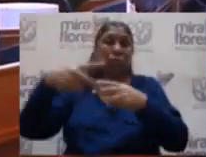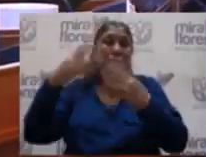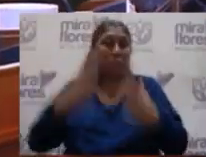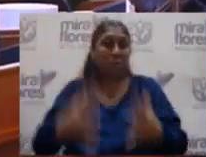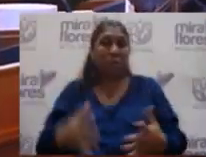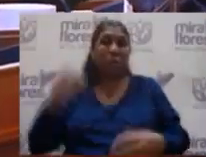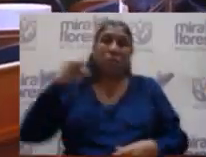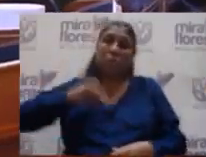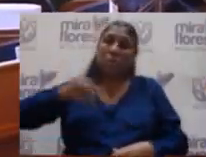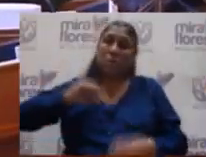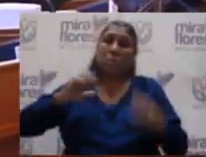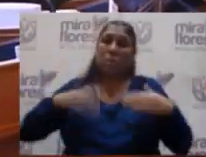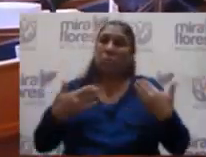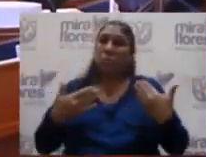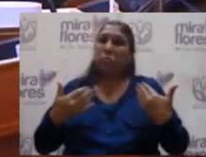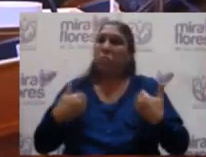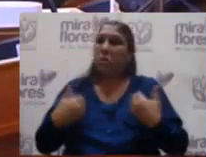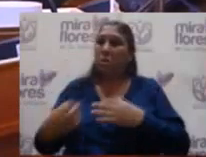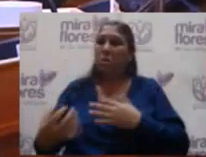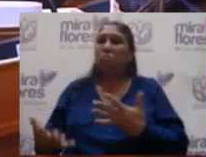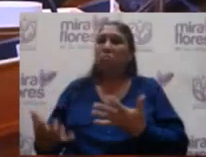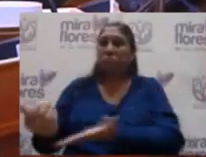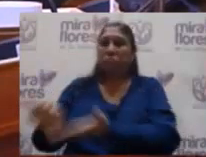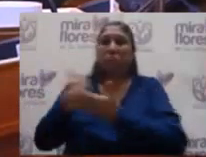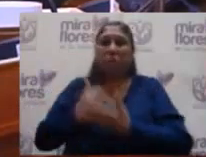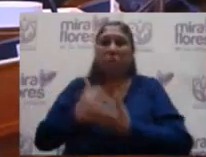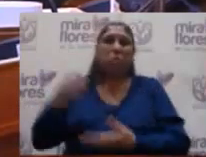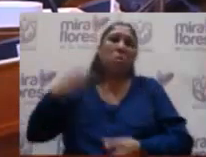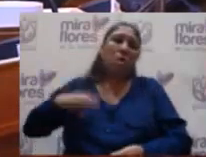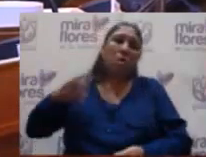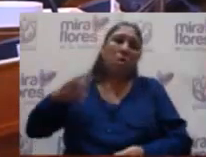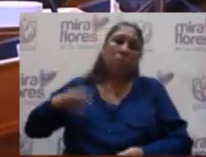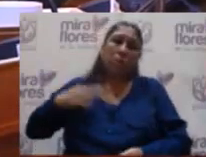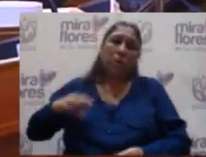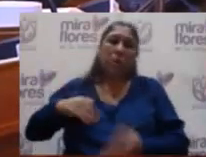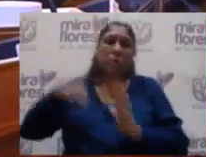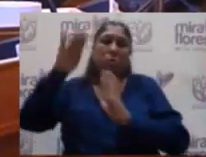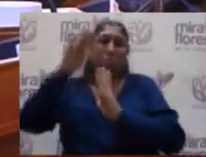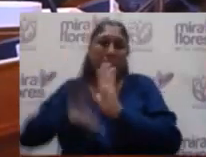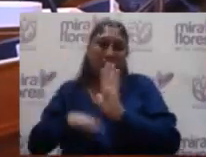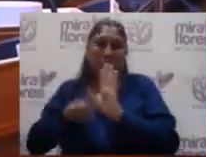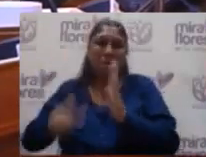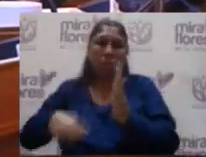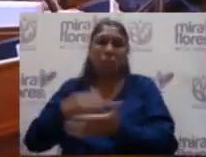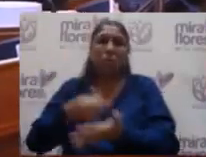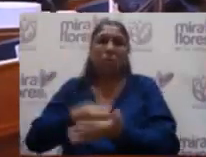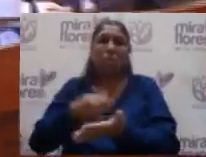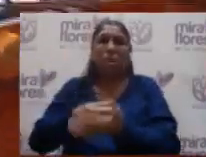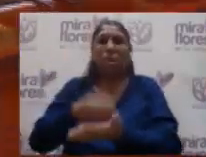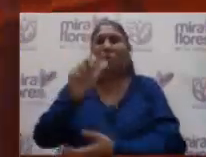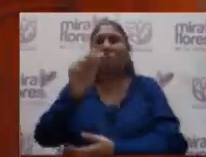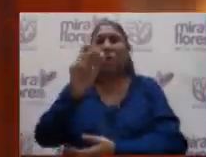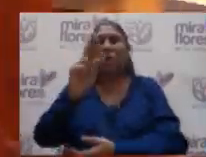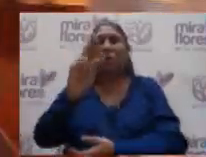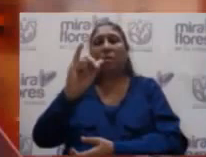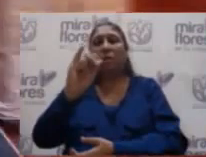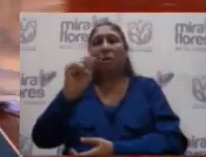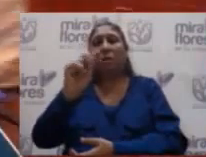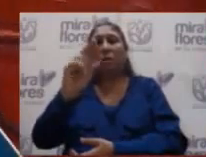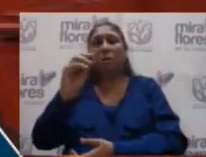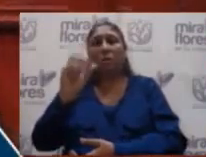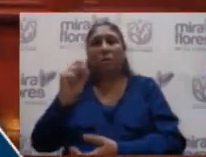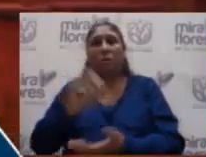municipalidad podamos vernos favorecidos con esto para poder hacer obras o para poder bajar nuestros arbitrios, etcétera. Gracias. Vamos